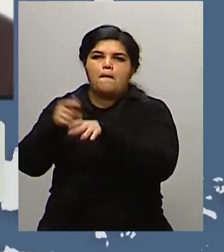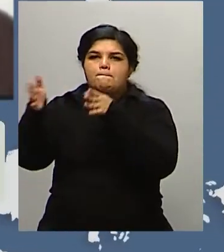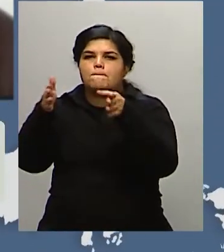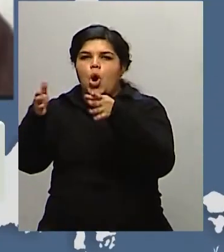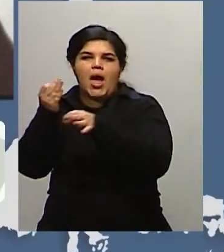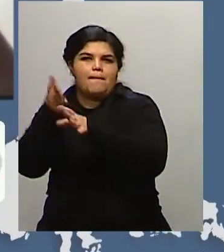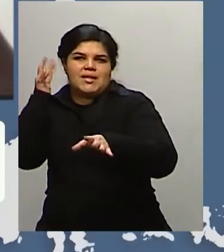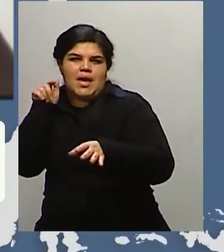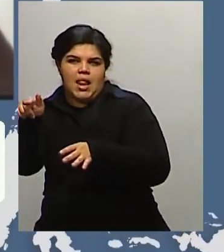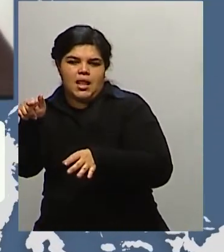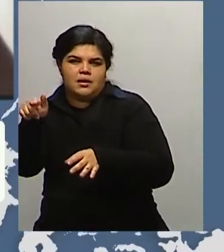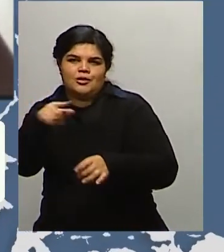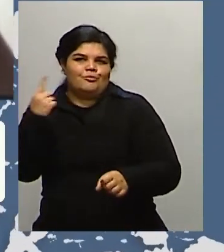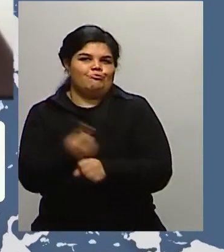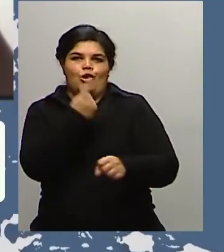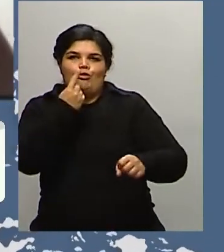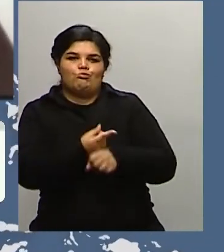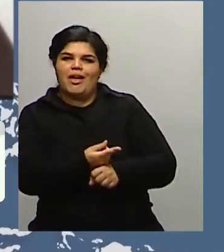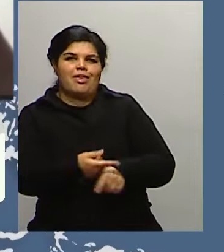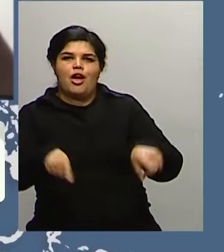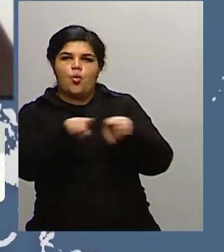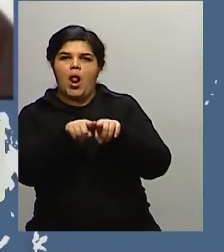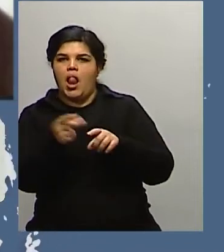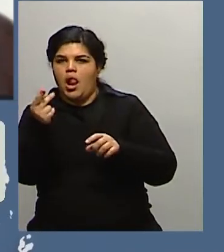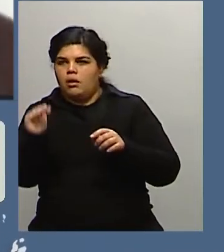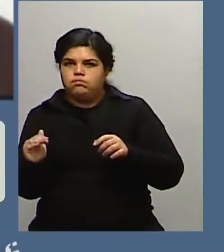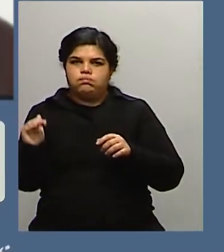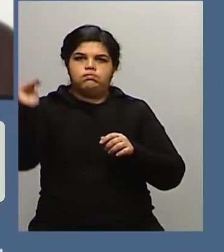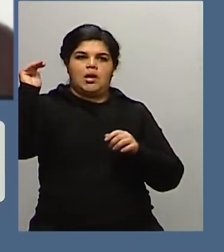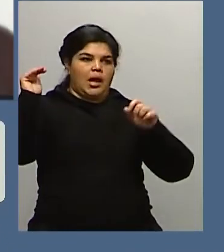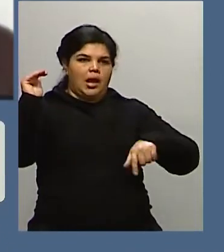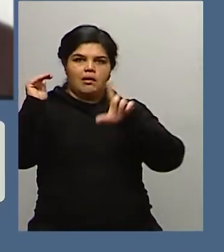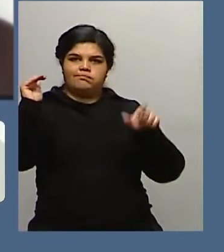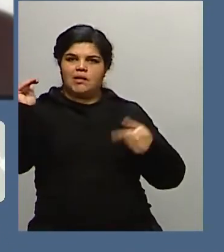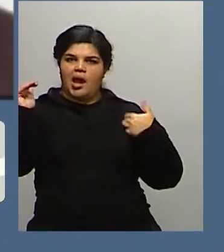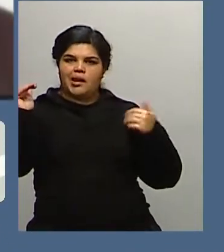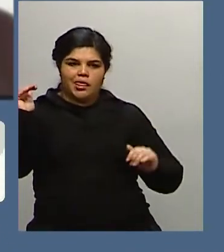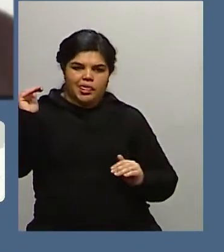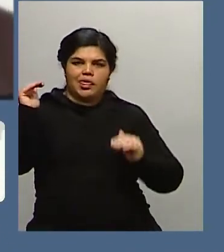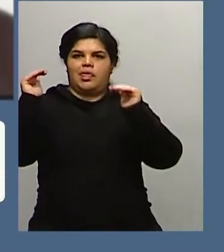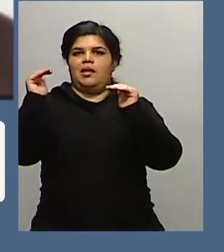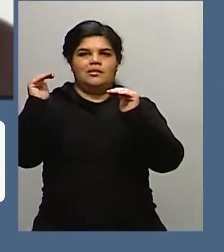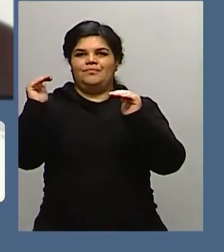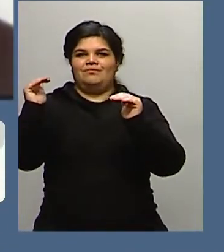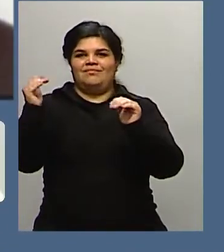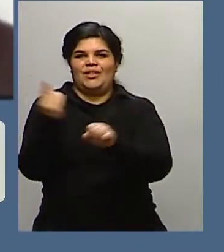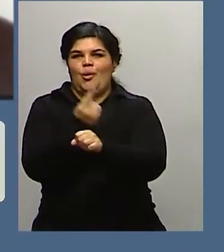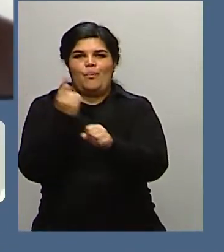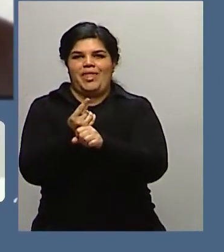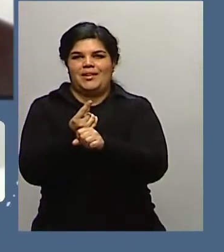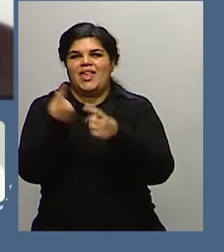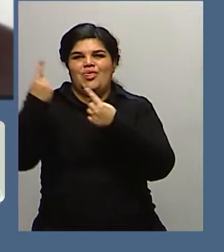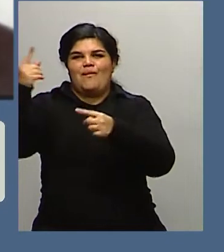no valen los argumentos de la misma manera en uno o en otro contexto. Pero en este contexto pega, obviamente,